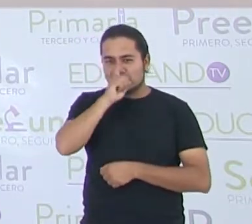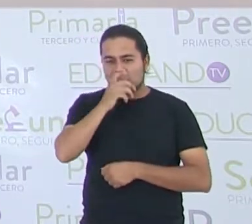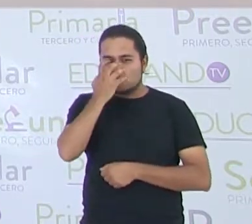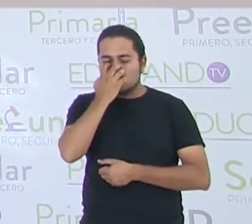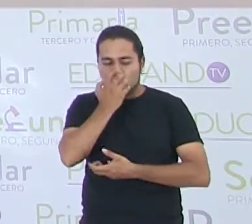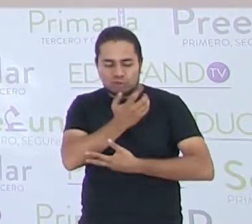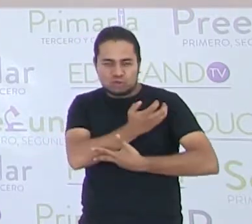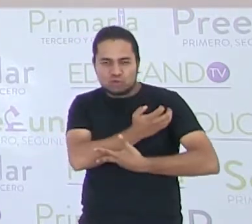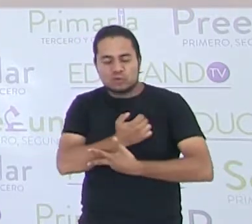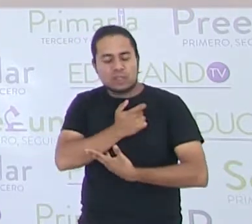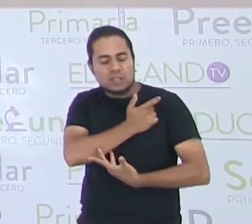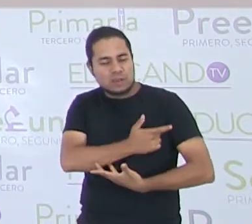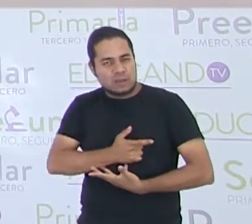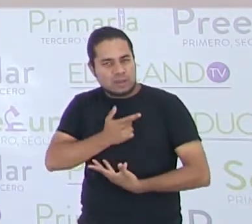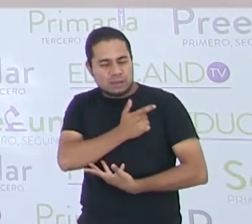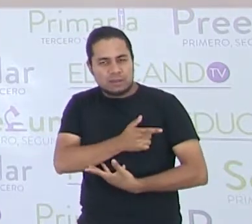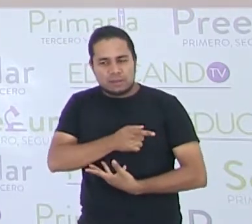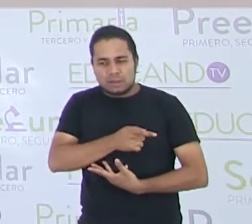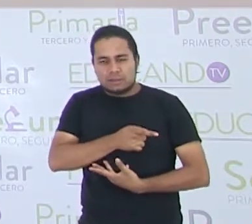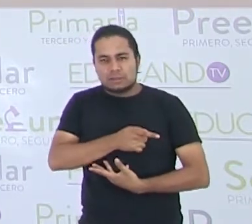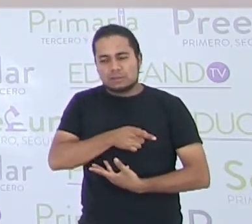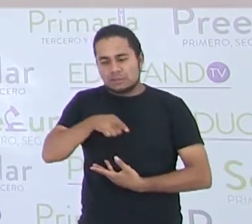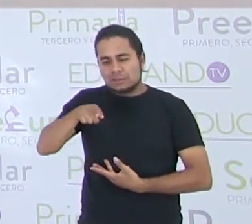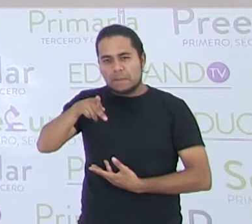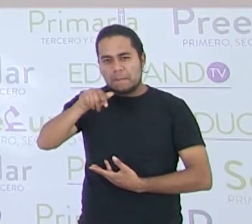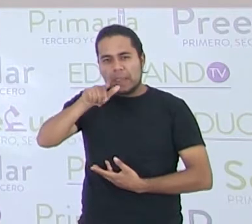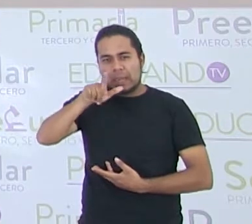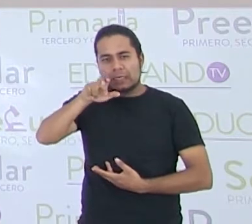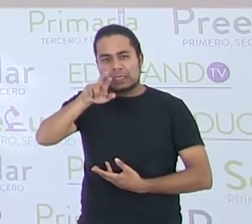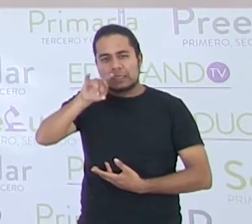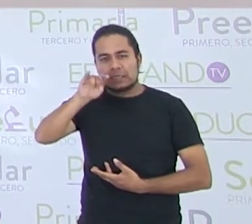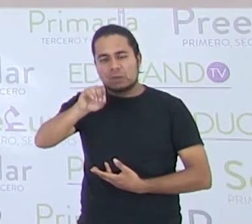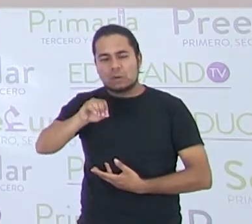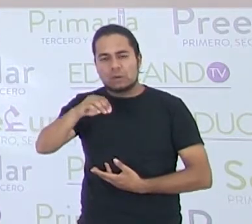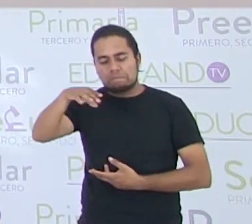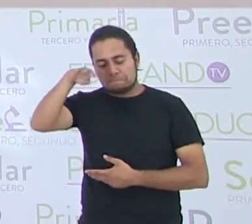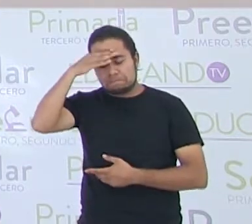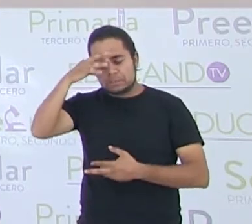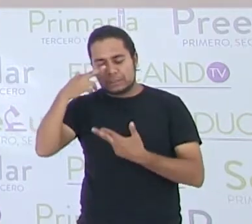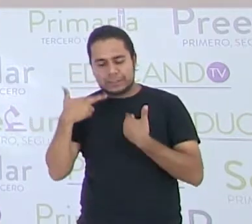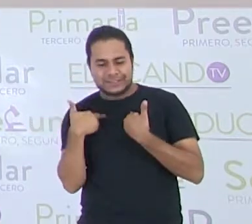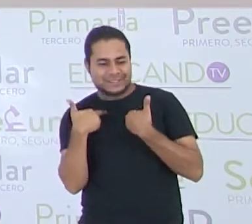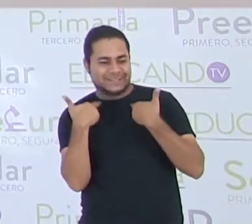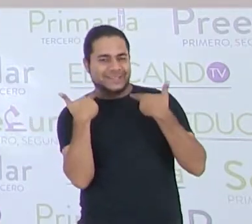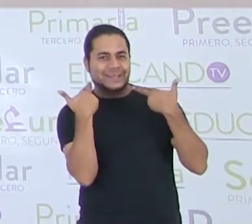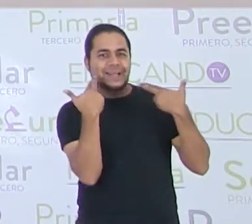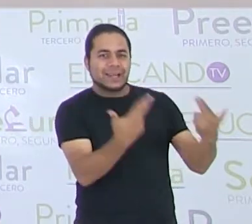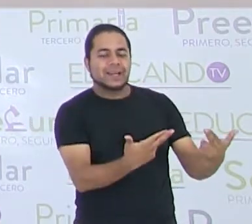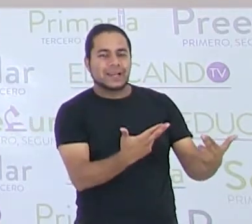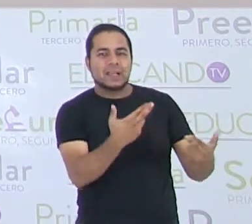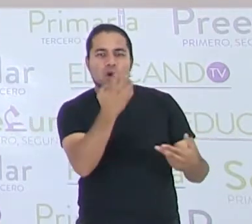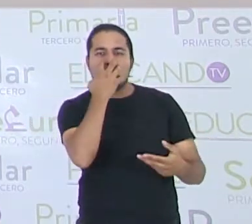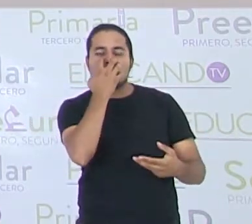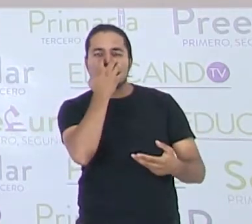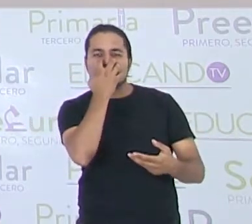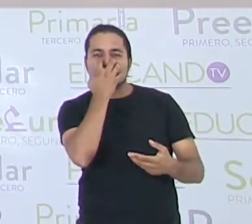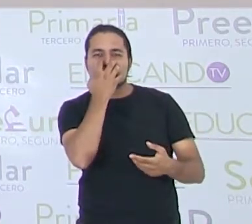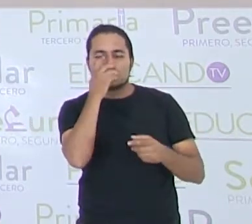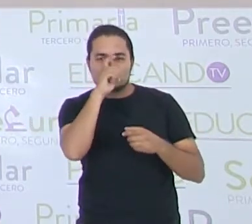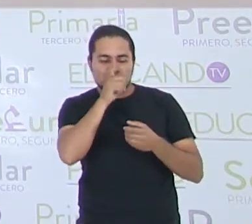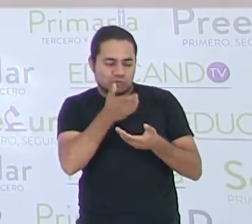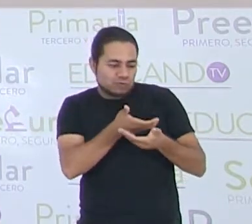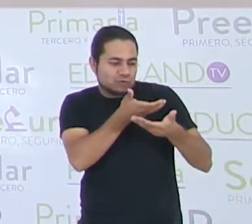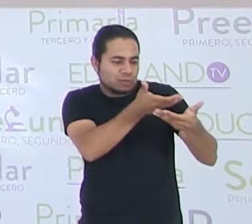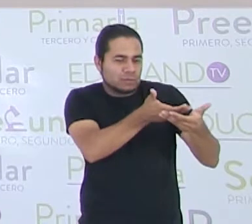Entonces, pensó en regalarle un osito de peluche. Y de esa manera,